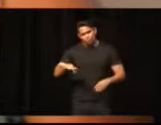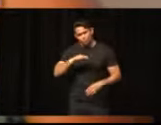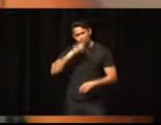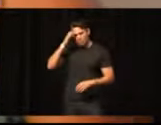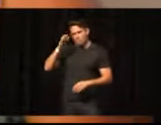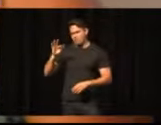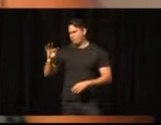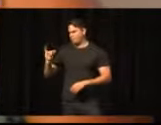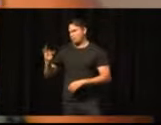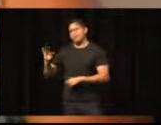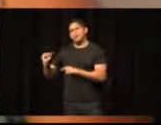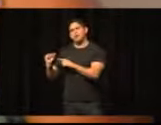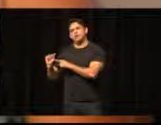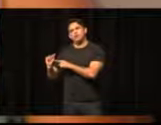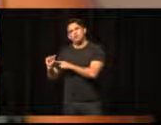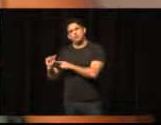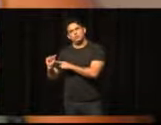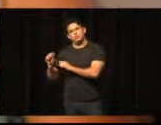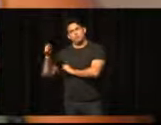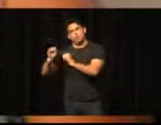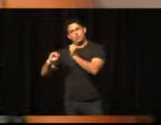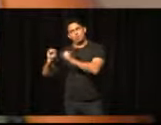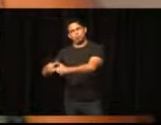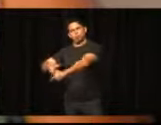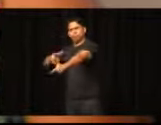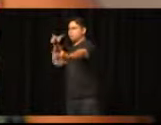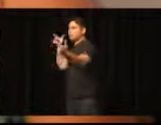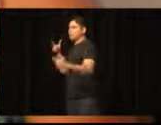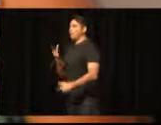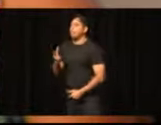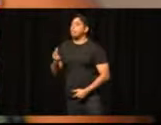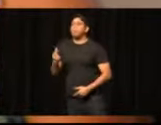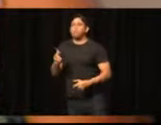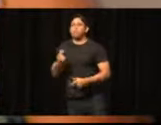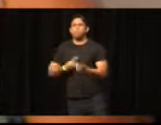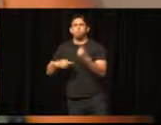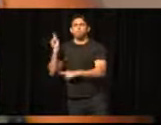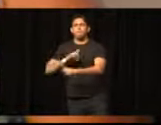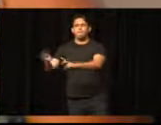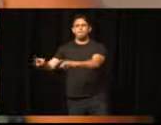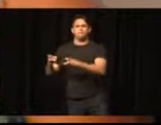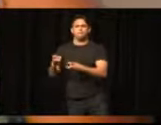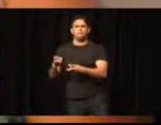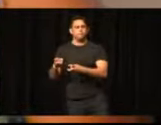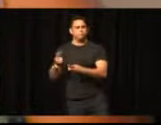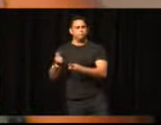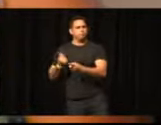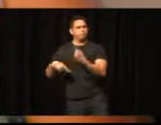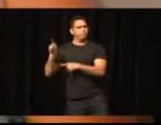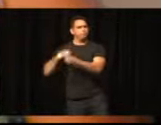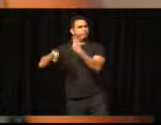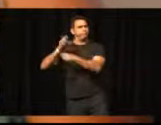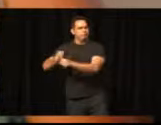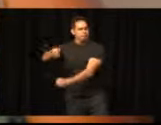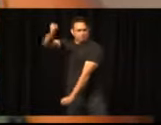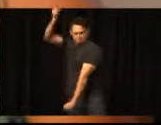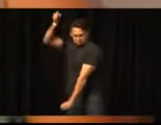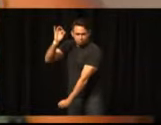sabemos que FIFA y otras son grandes empresas, millones, y que tienen un lucro gigantesco. Eso es de